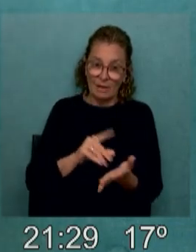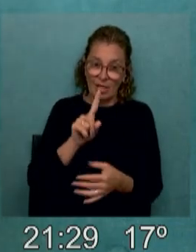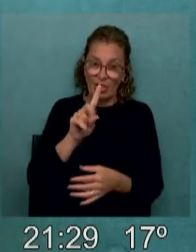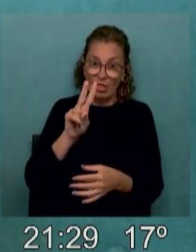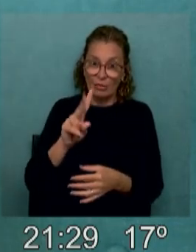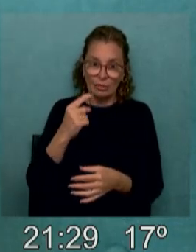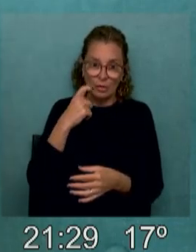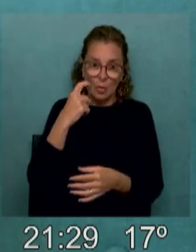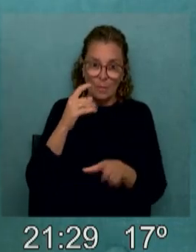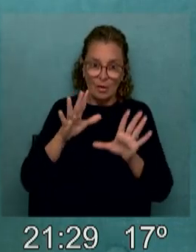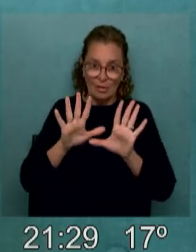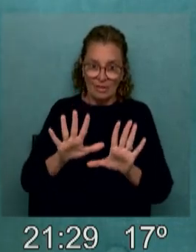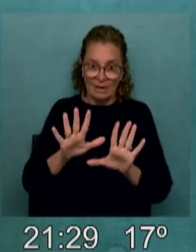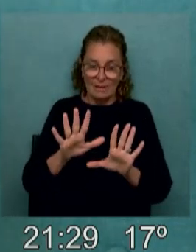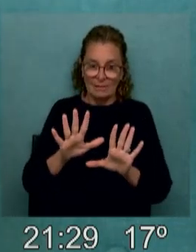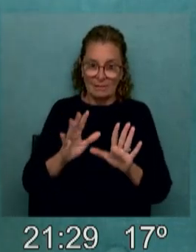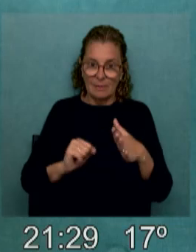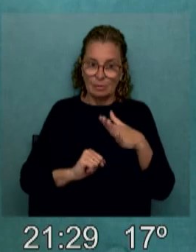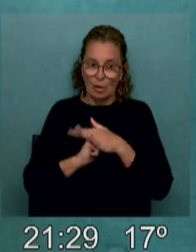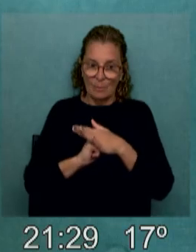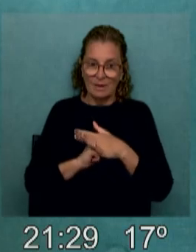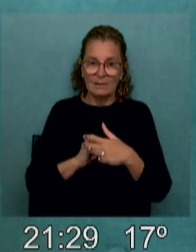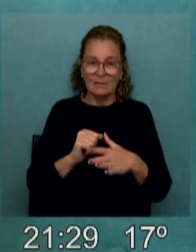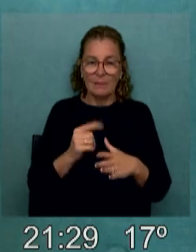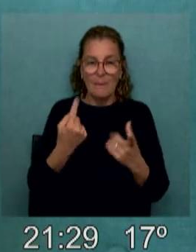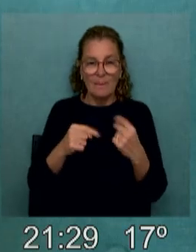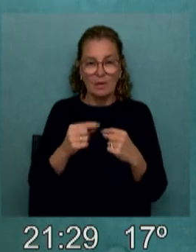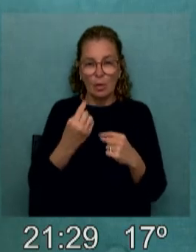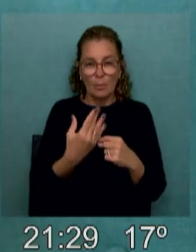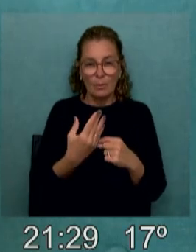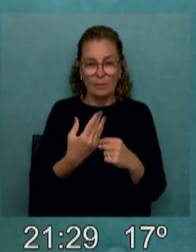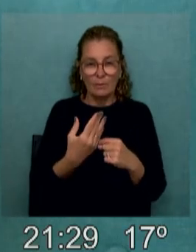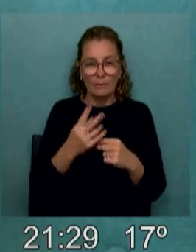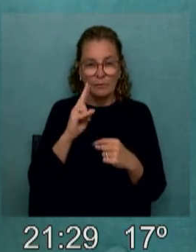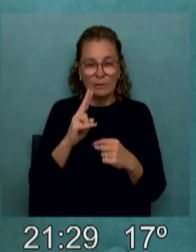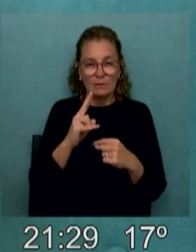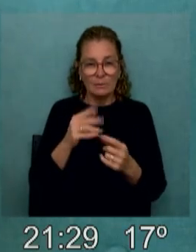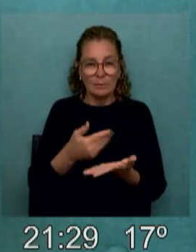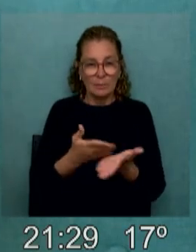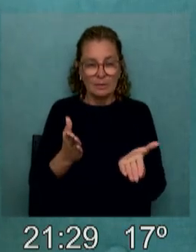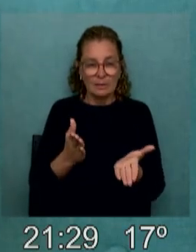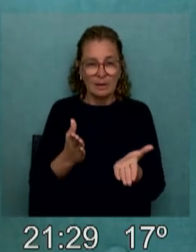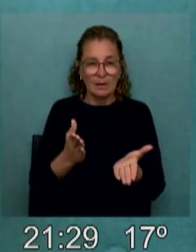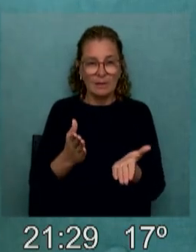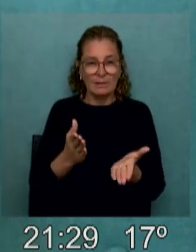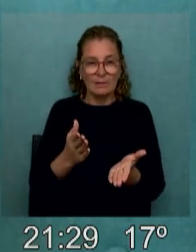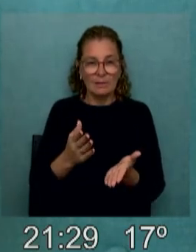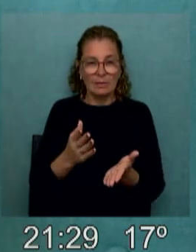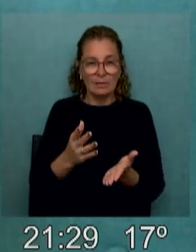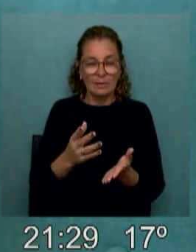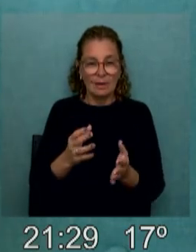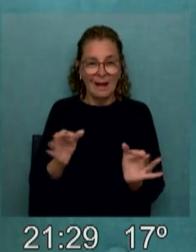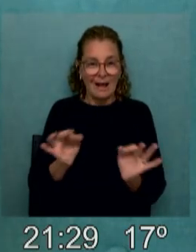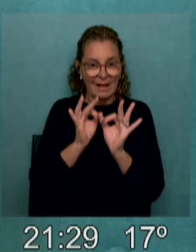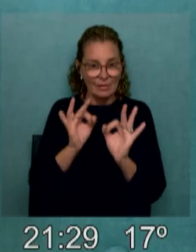nuestro número era 10, ponele. El top era 10. Pero como, bueno, viste que te tenés que prestar cuando estás haciendo un disco, no solo las canciones